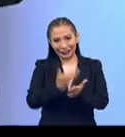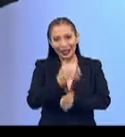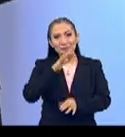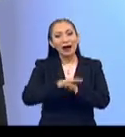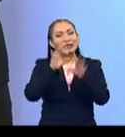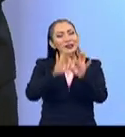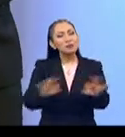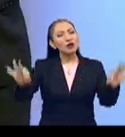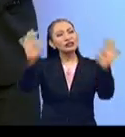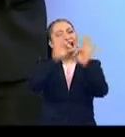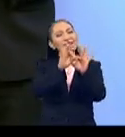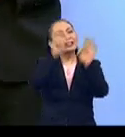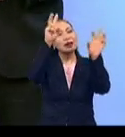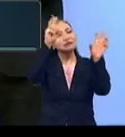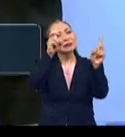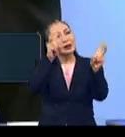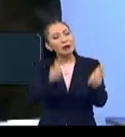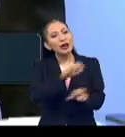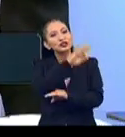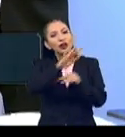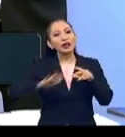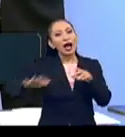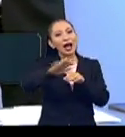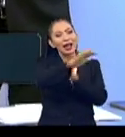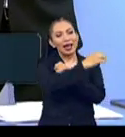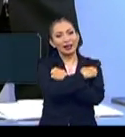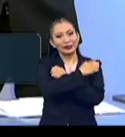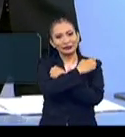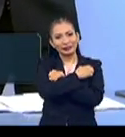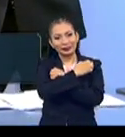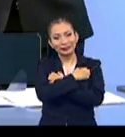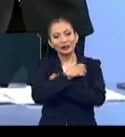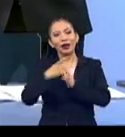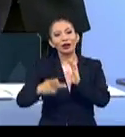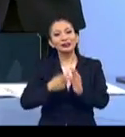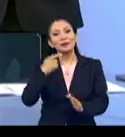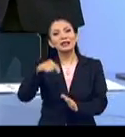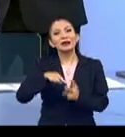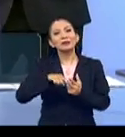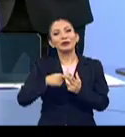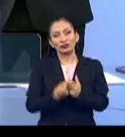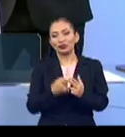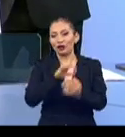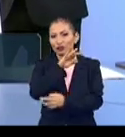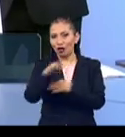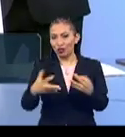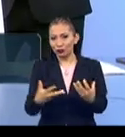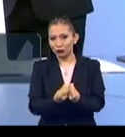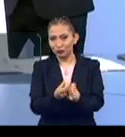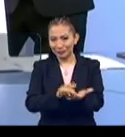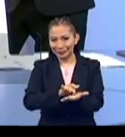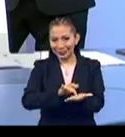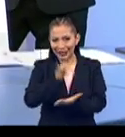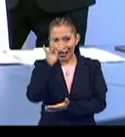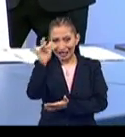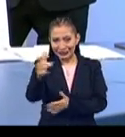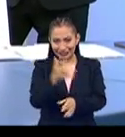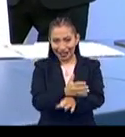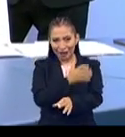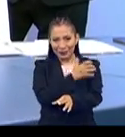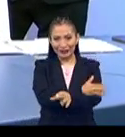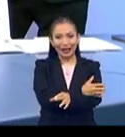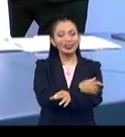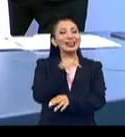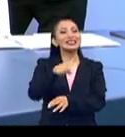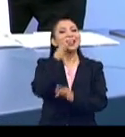más relevante en pues todo el sector educativo. Una vez más, iniciando con todos ustedes. Gracias por